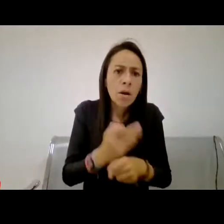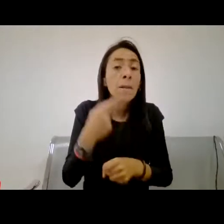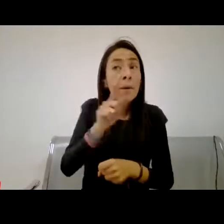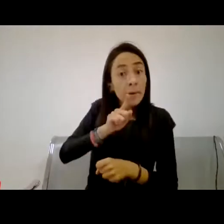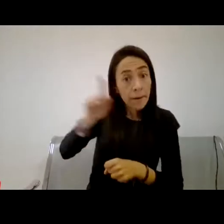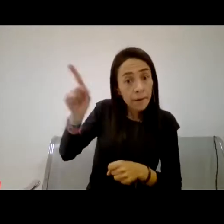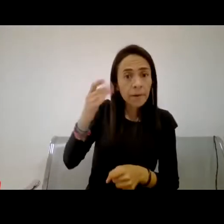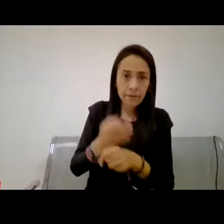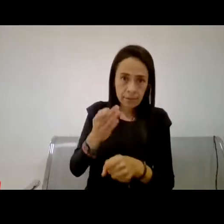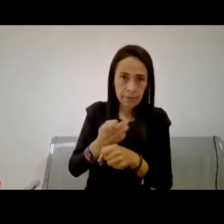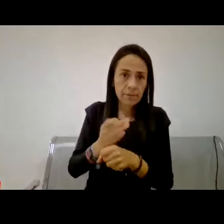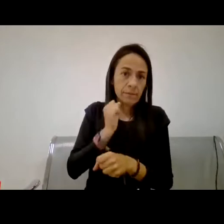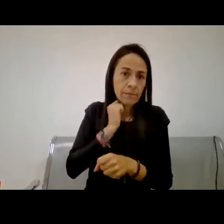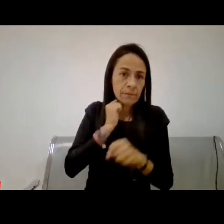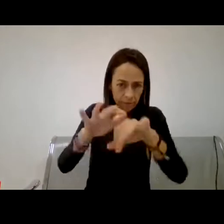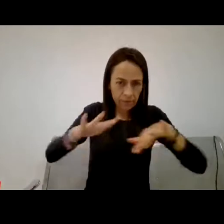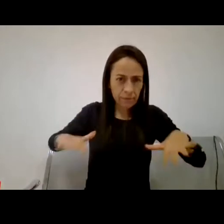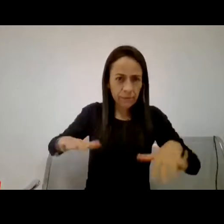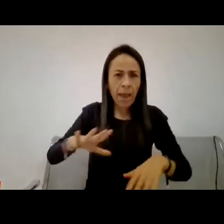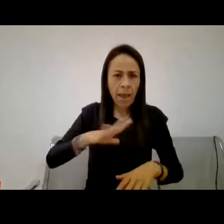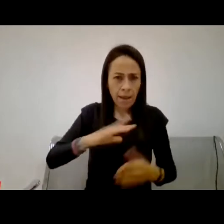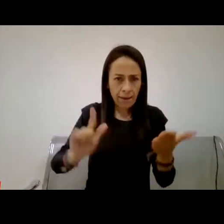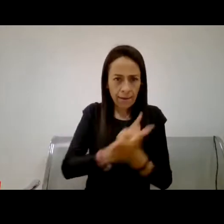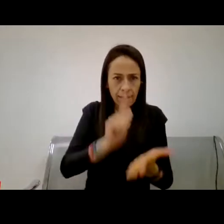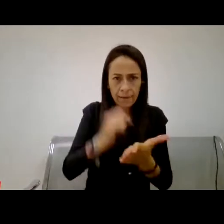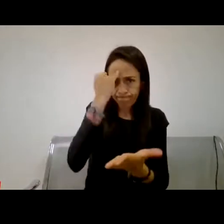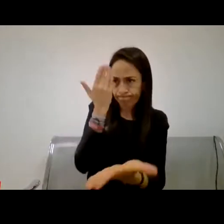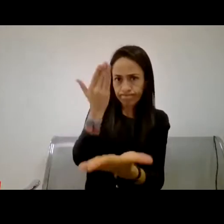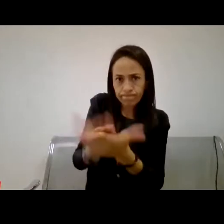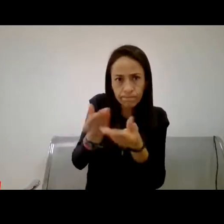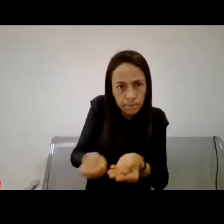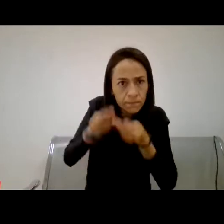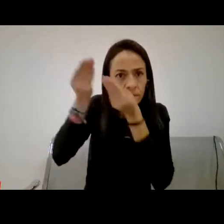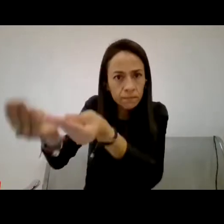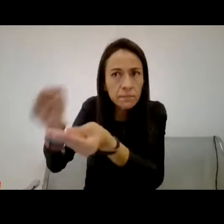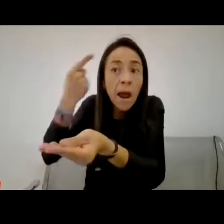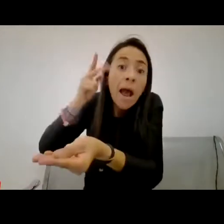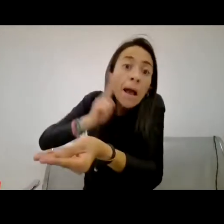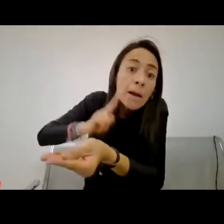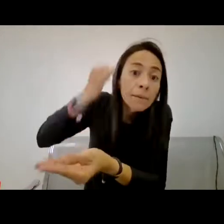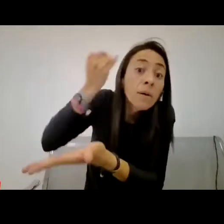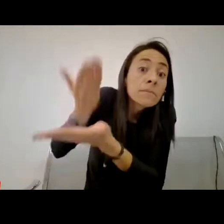una, digamos, no es que limita